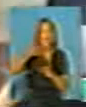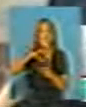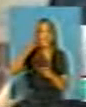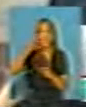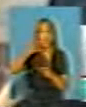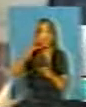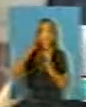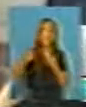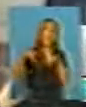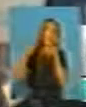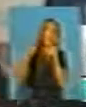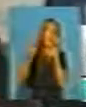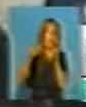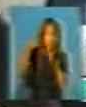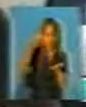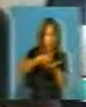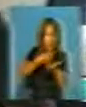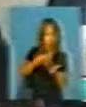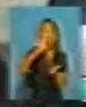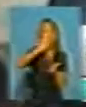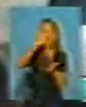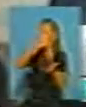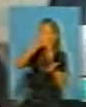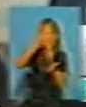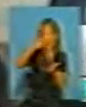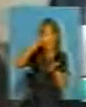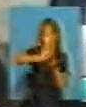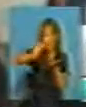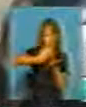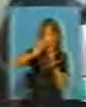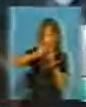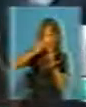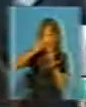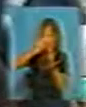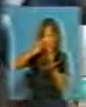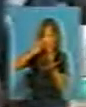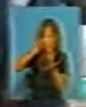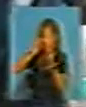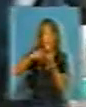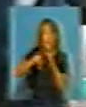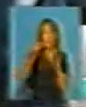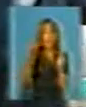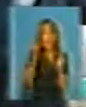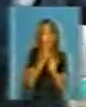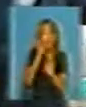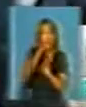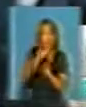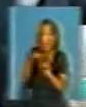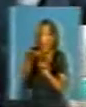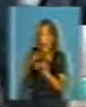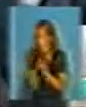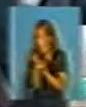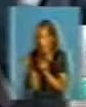Por suerte ya le pagaron los 3 meses que le adeudaban a los compañeros. Es el Cóndor y